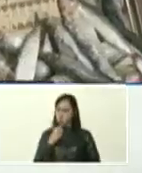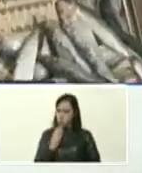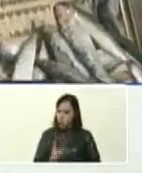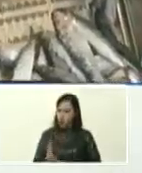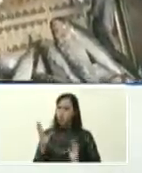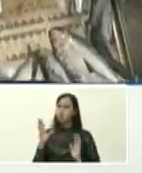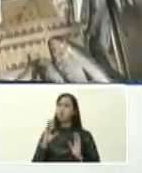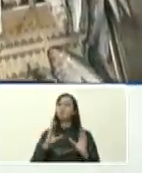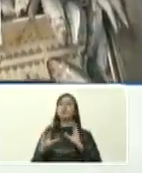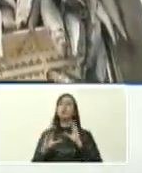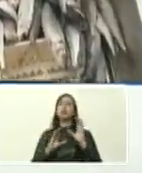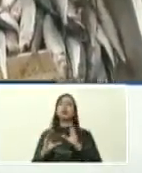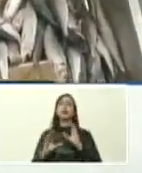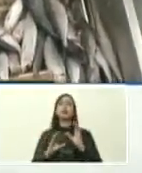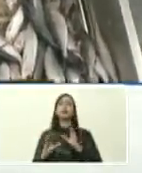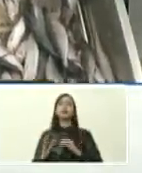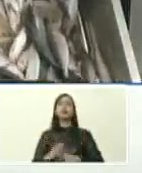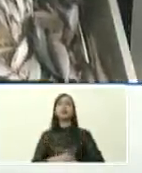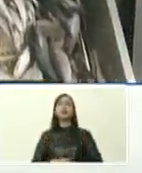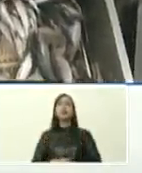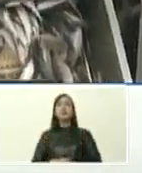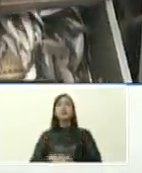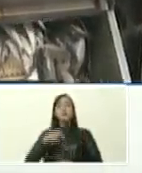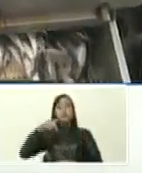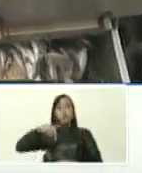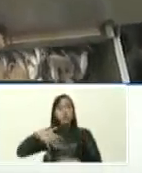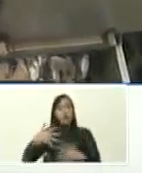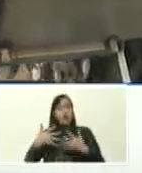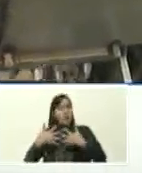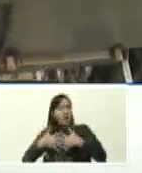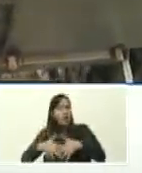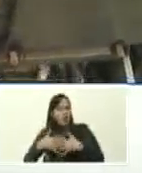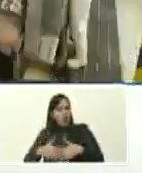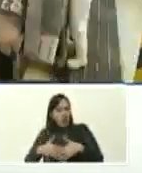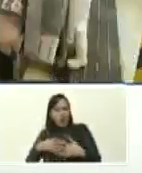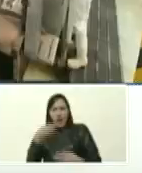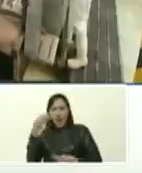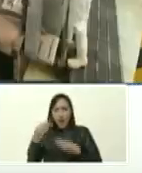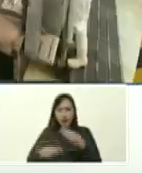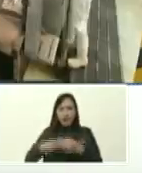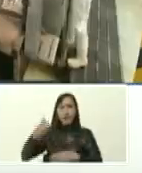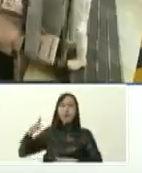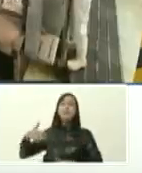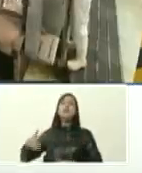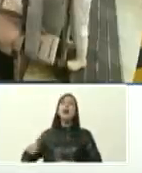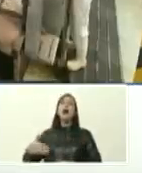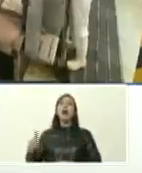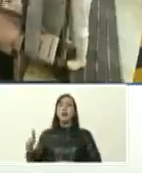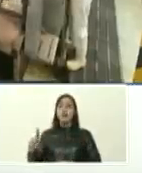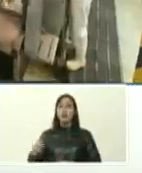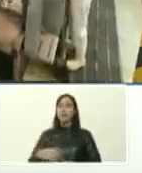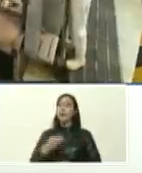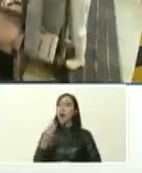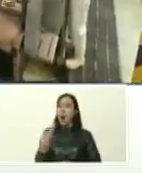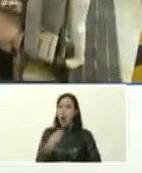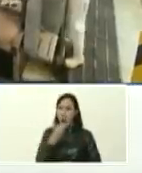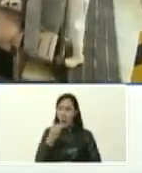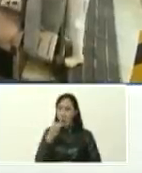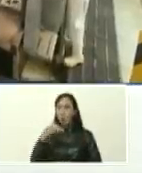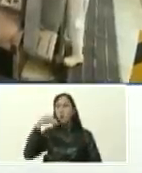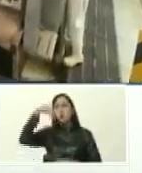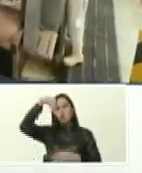Muy bien. Esta es una empresa de producción de sardina para el consumo